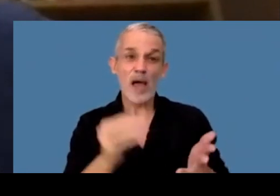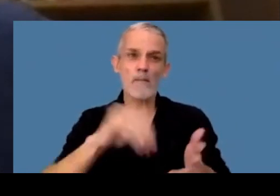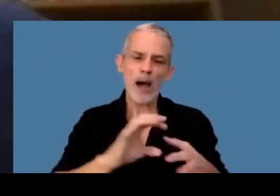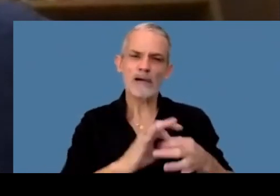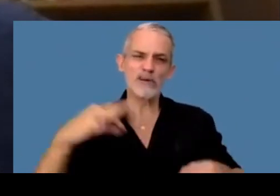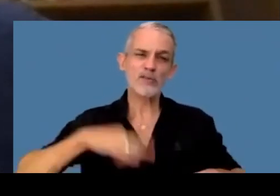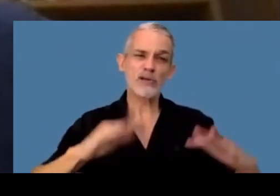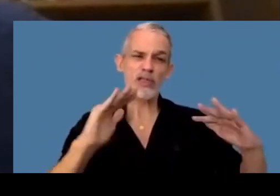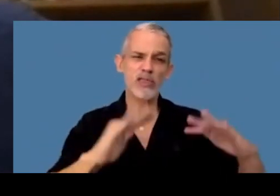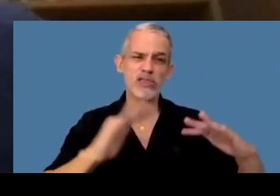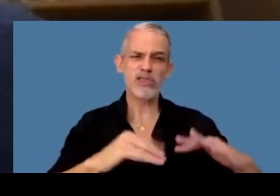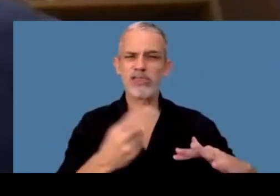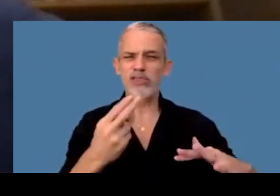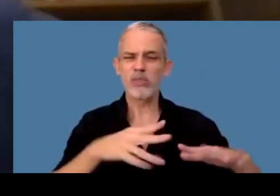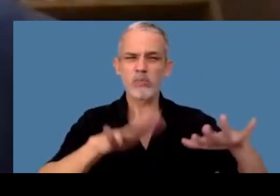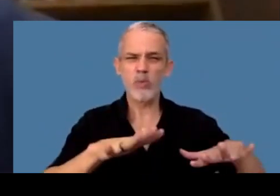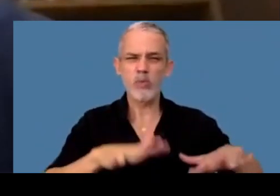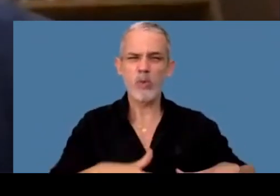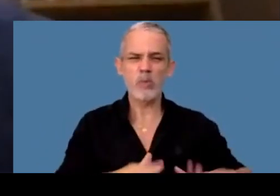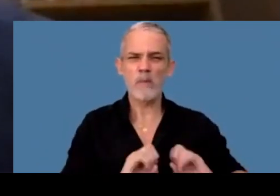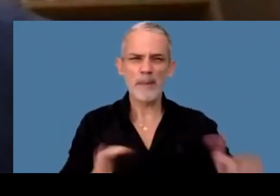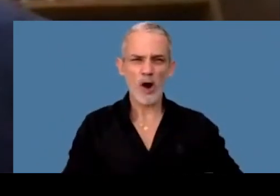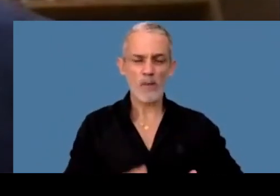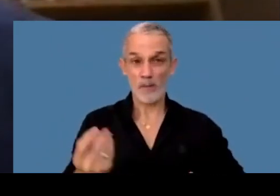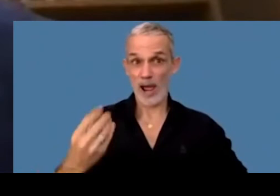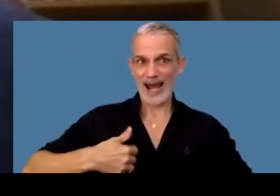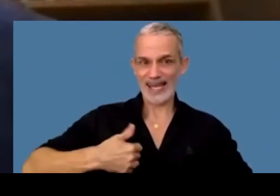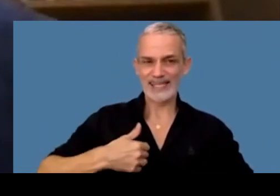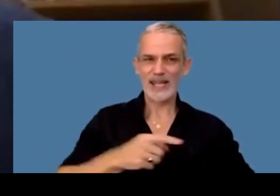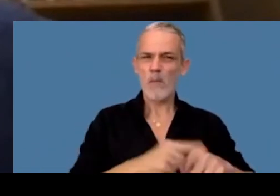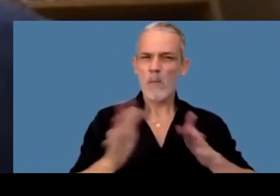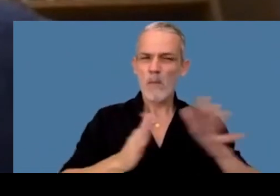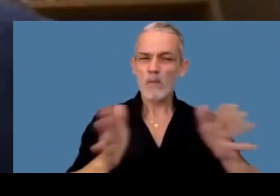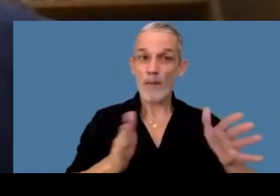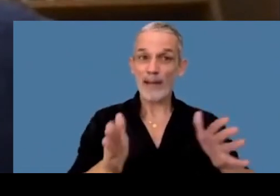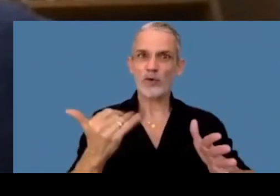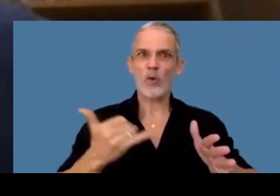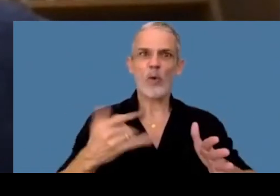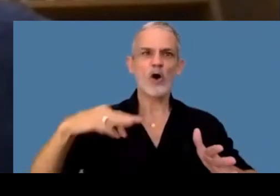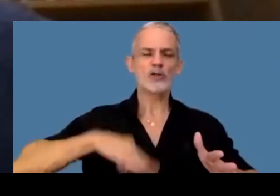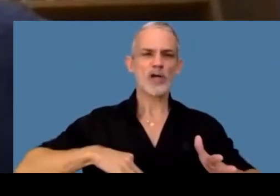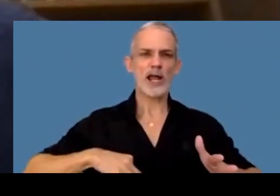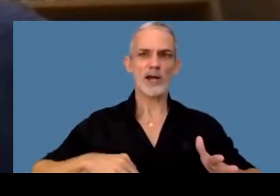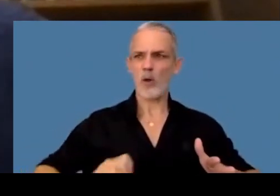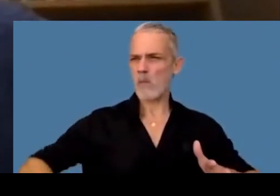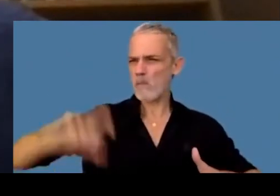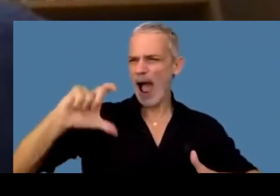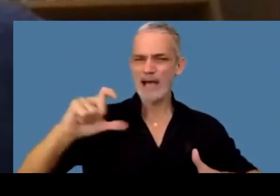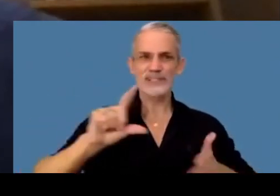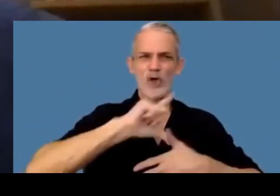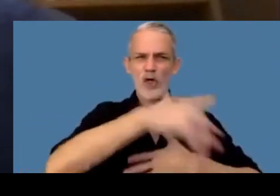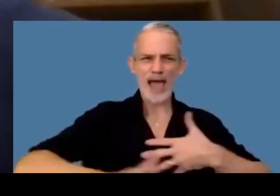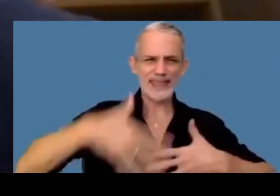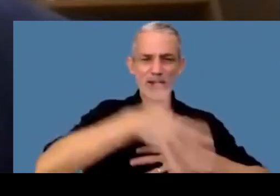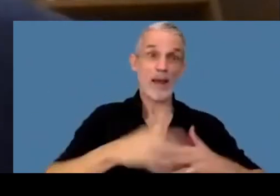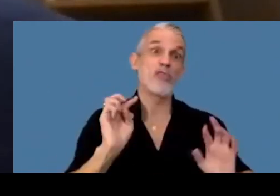bajos y debilitamiento. ¿Por qué Argentina en determinado momento pudo tener el salario más alto de Latinoamérica en dólares y